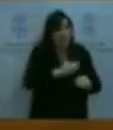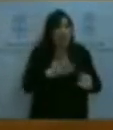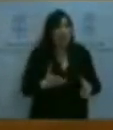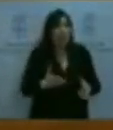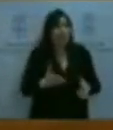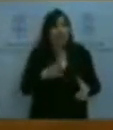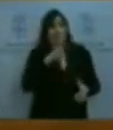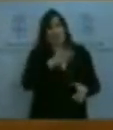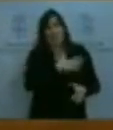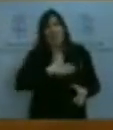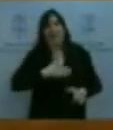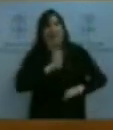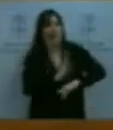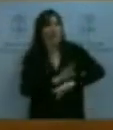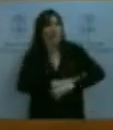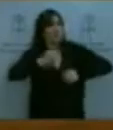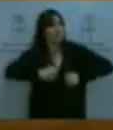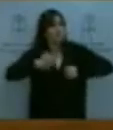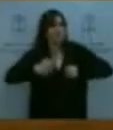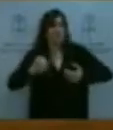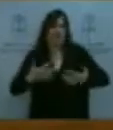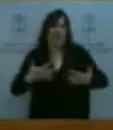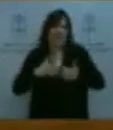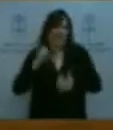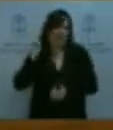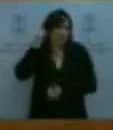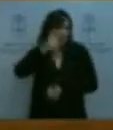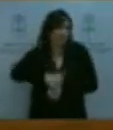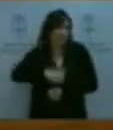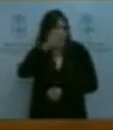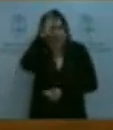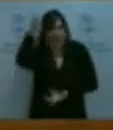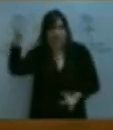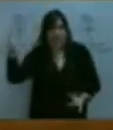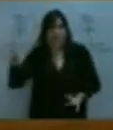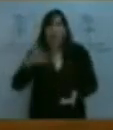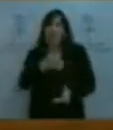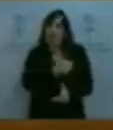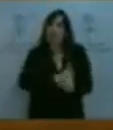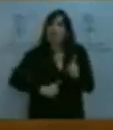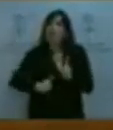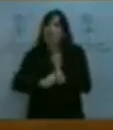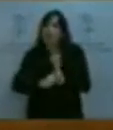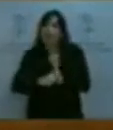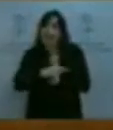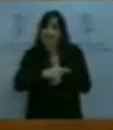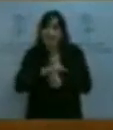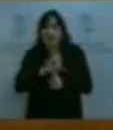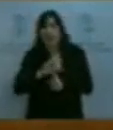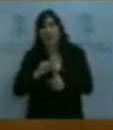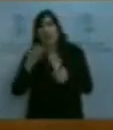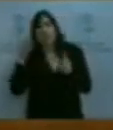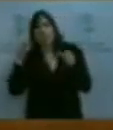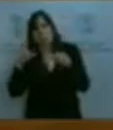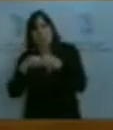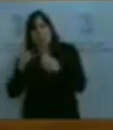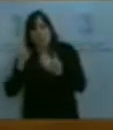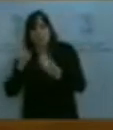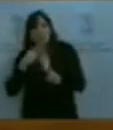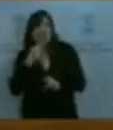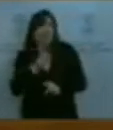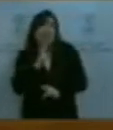pesadas, no solo en Asturias, a los intereses de la comunidad educativa. Pero claro, como esto no se podía decir abiertamente, había que buscar una excusa. Había que